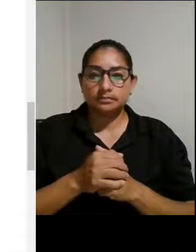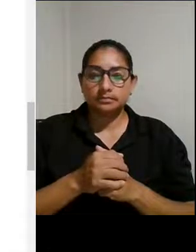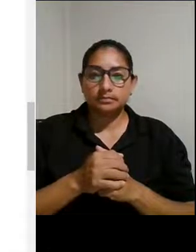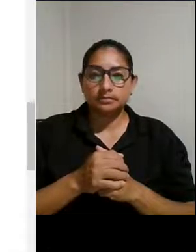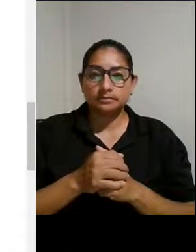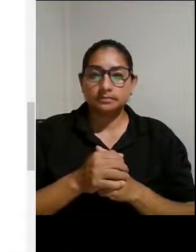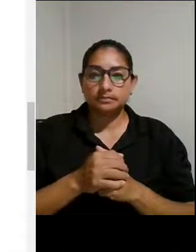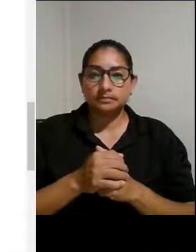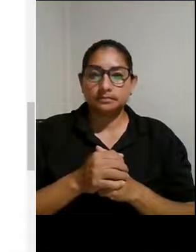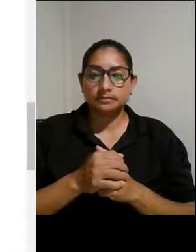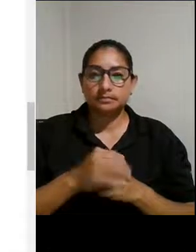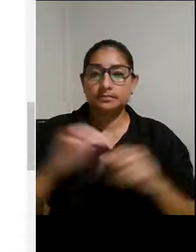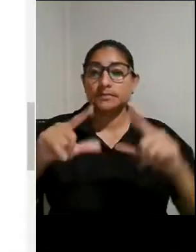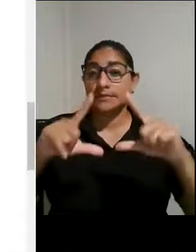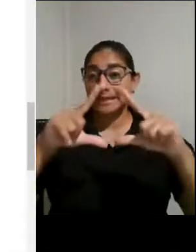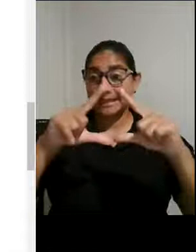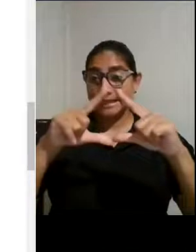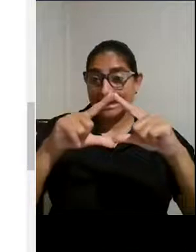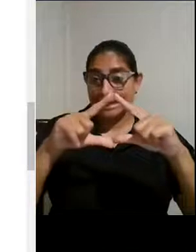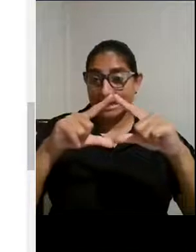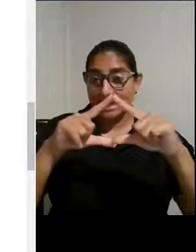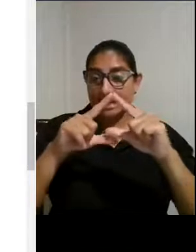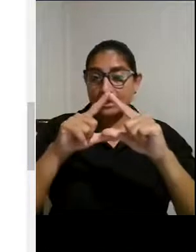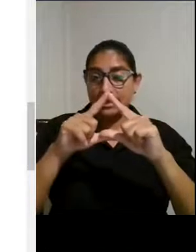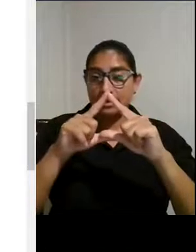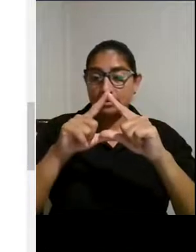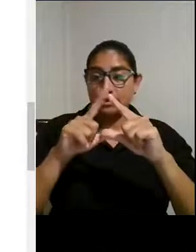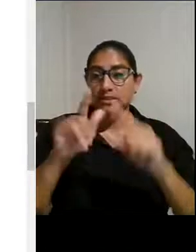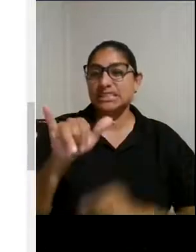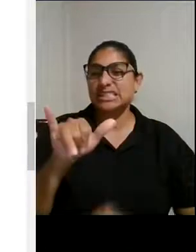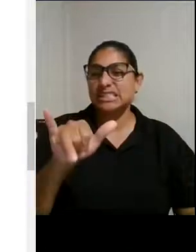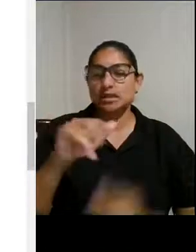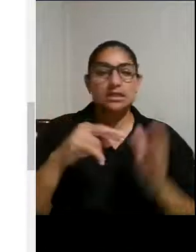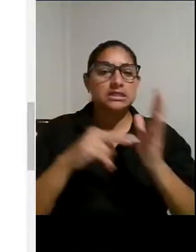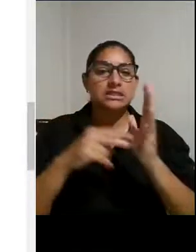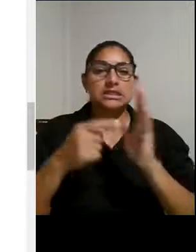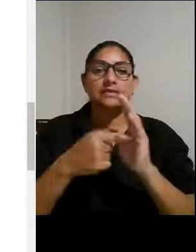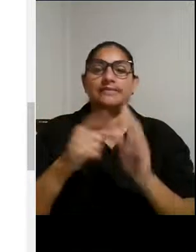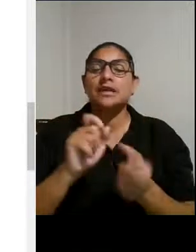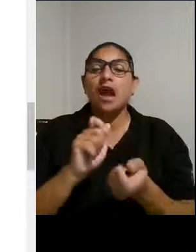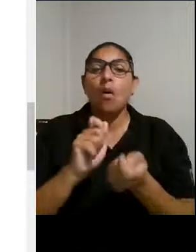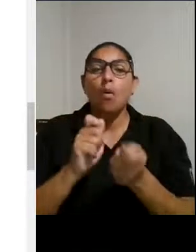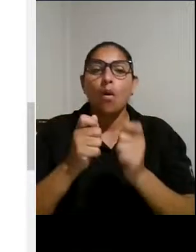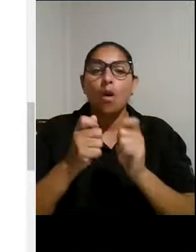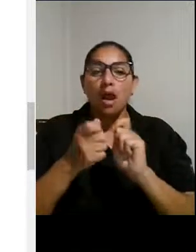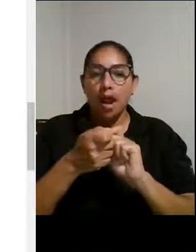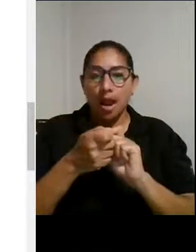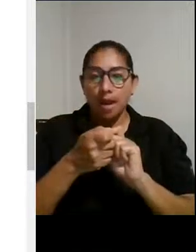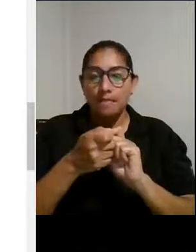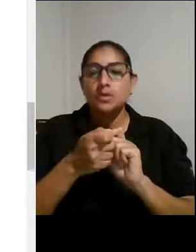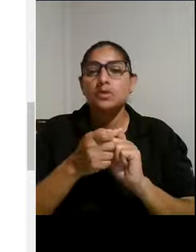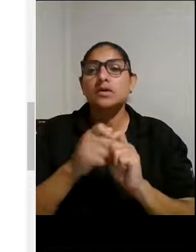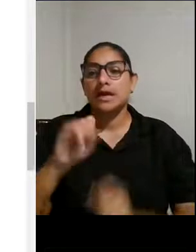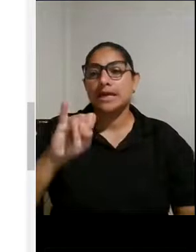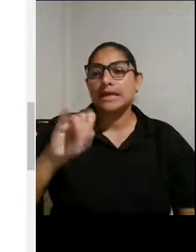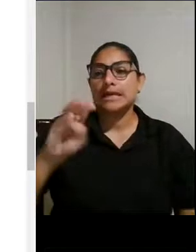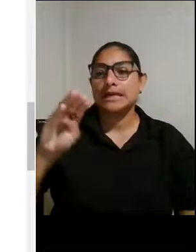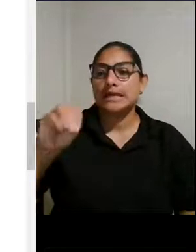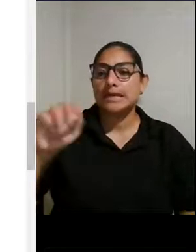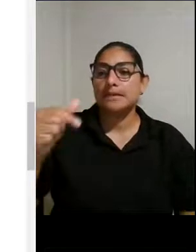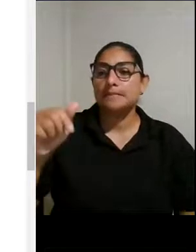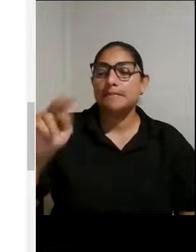El delta Y lo que nos está diciendo es que hay un cambio en las imágenes. En las